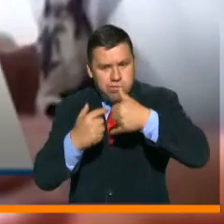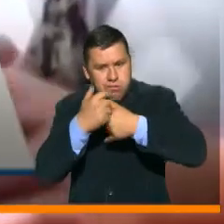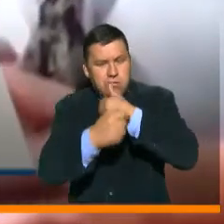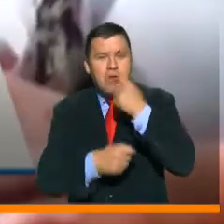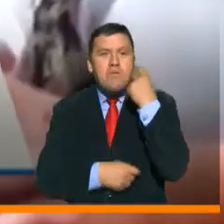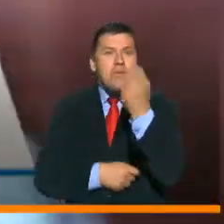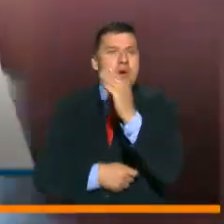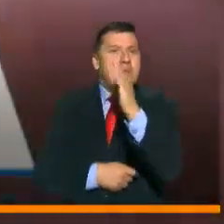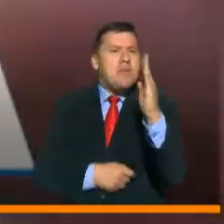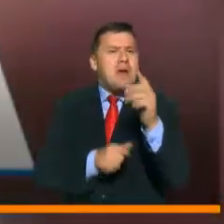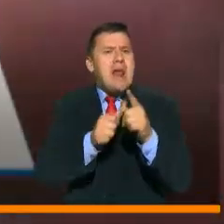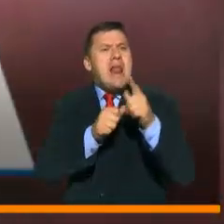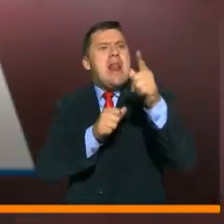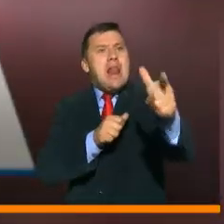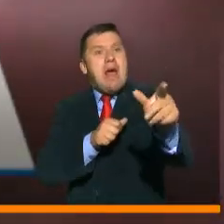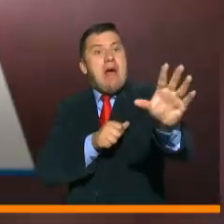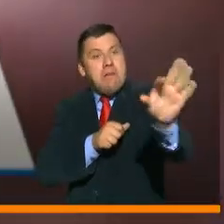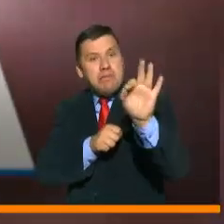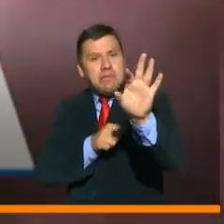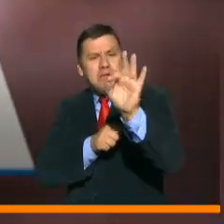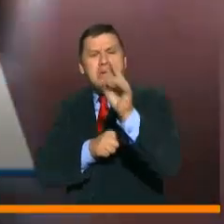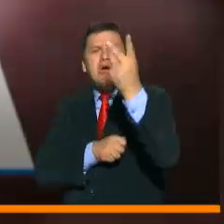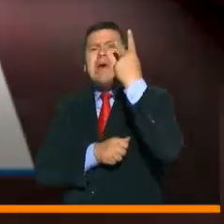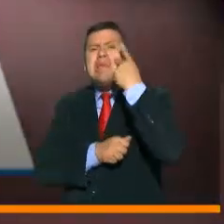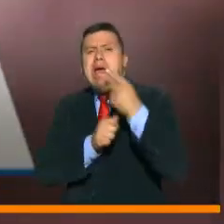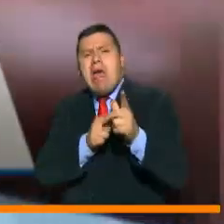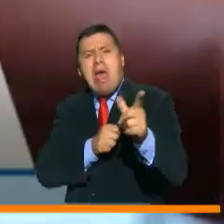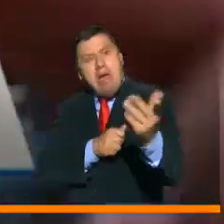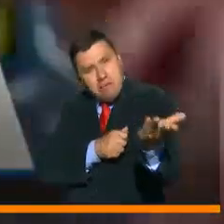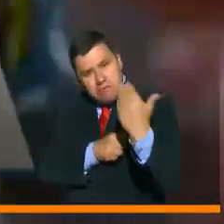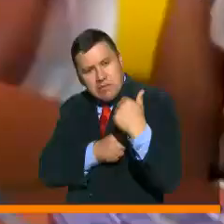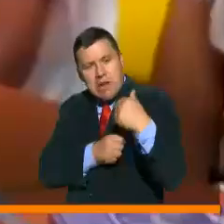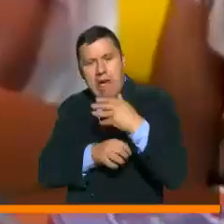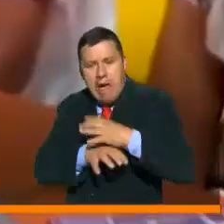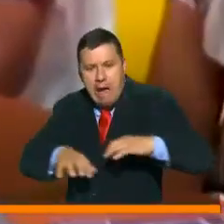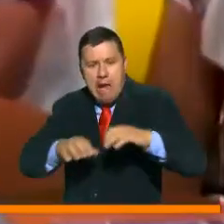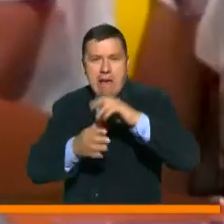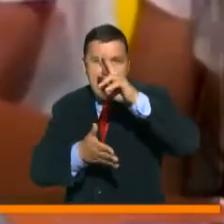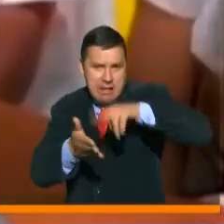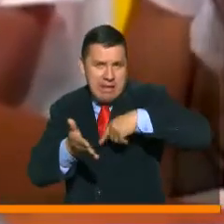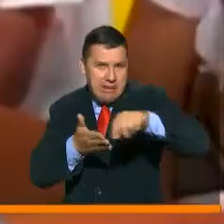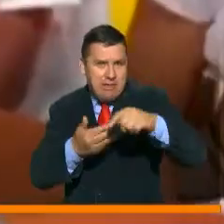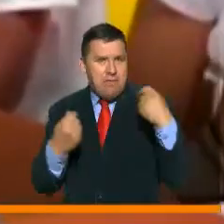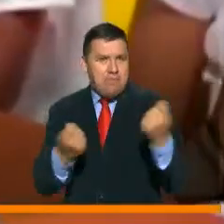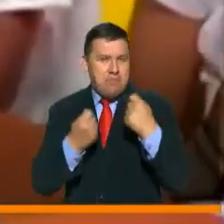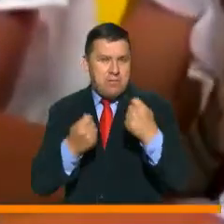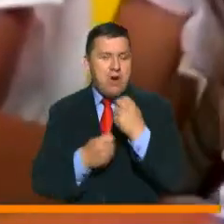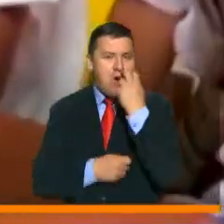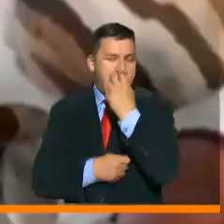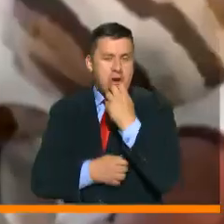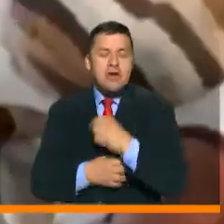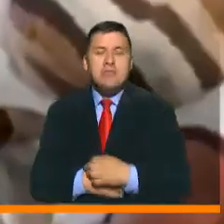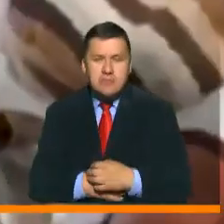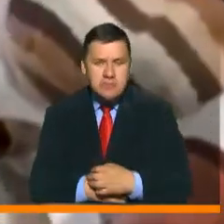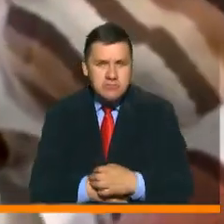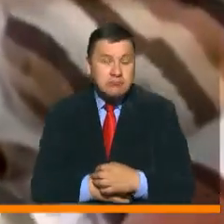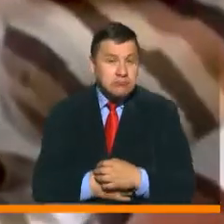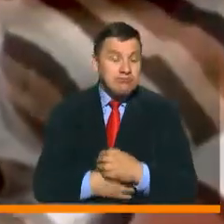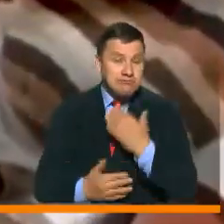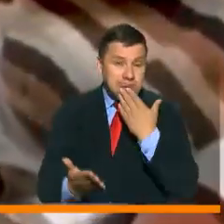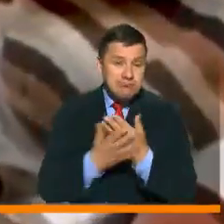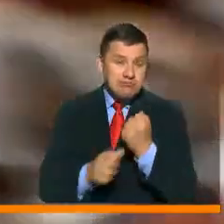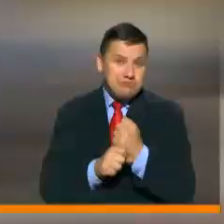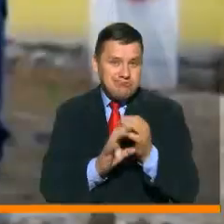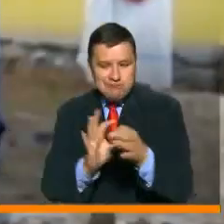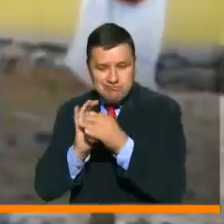territorios que son lejanos a más de dos días de camino para realizar actividades de lectura y de tradición oral todo esto es producto del